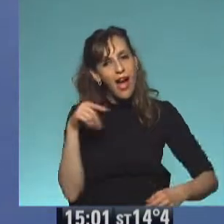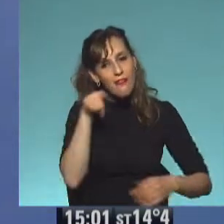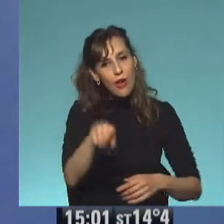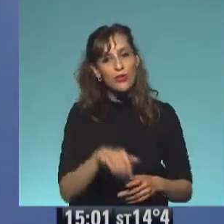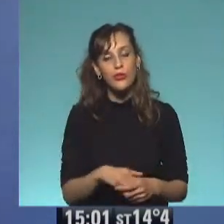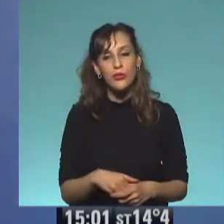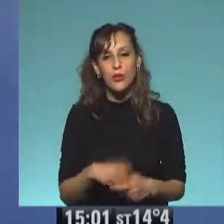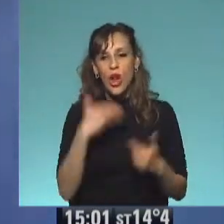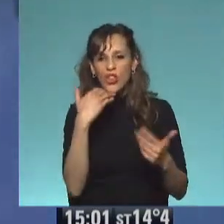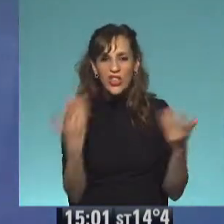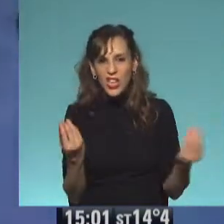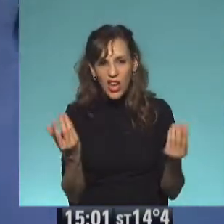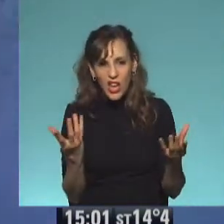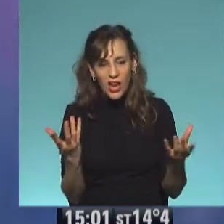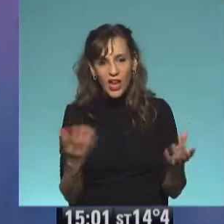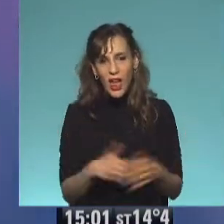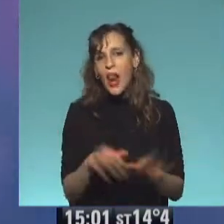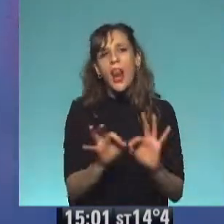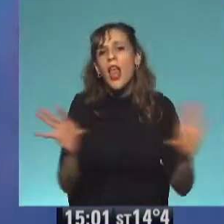una cosa